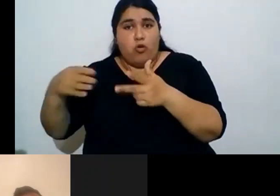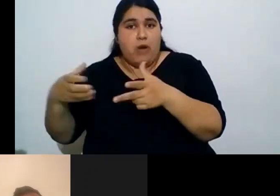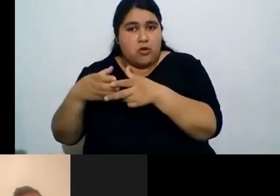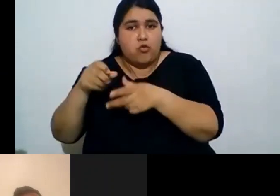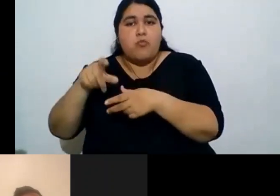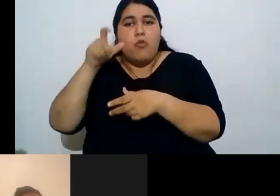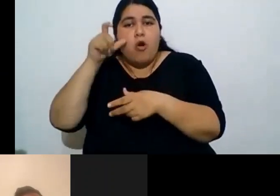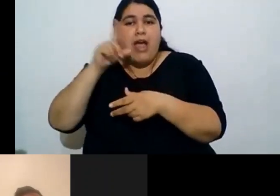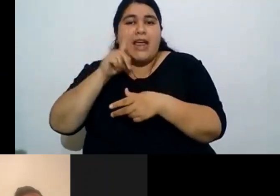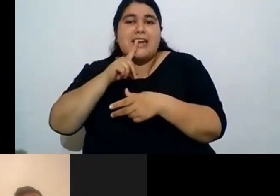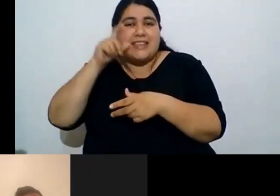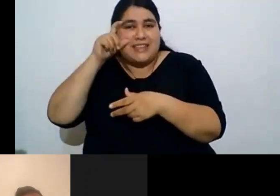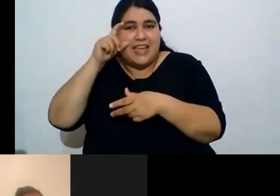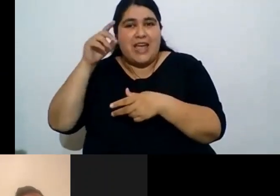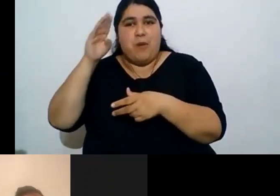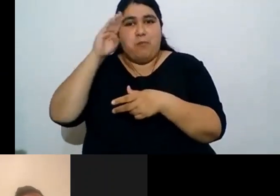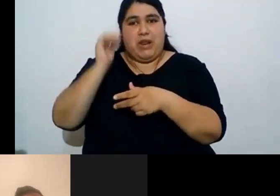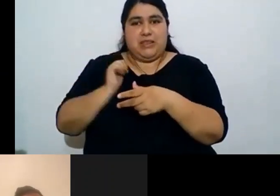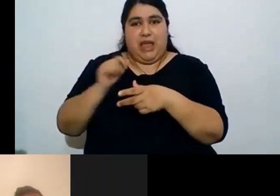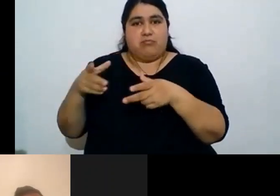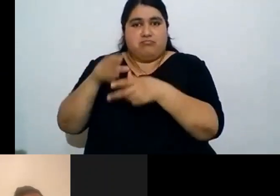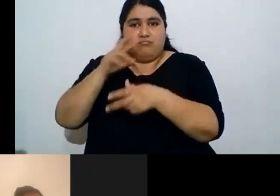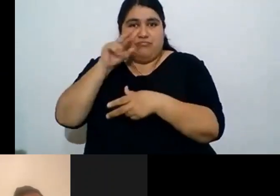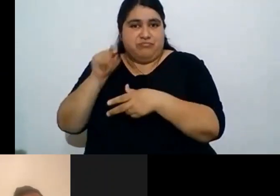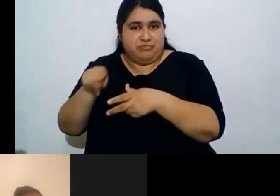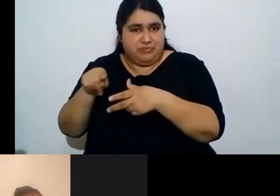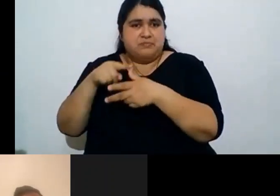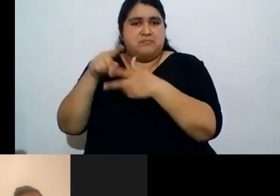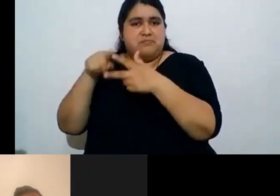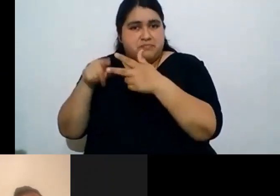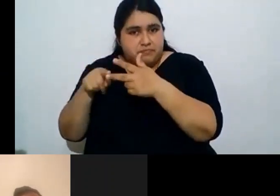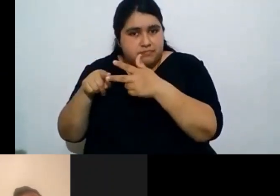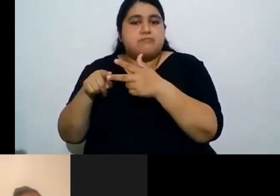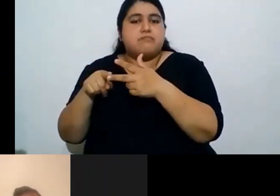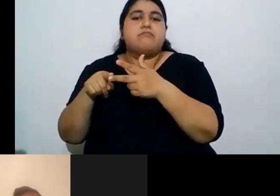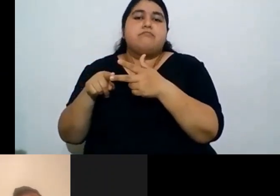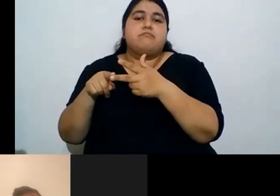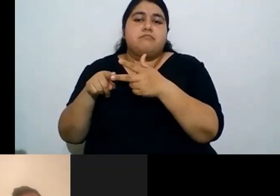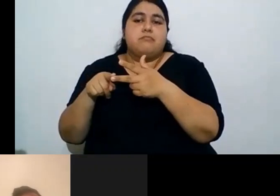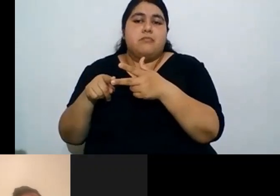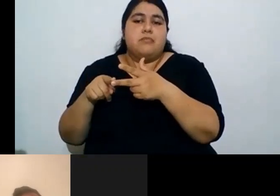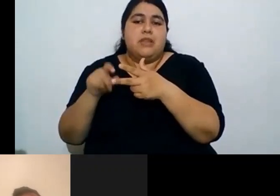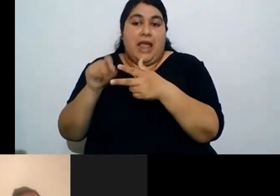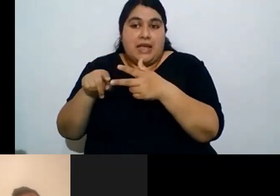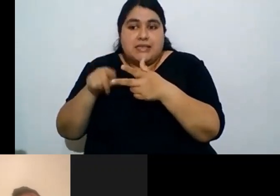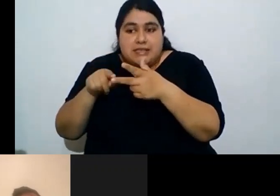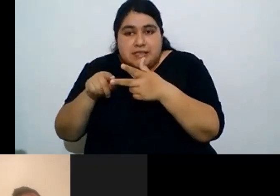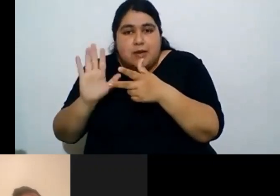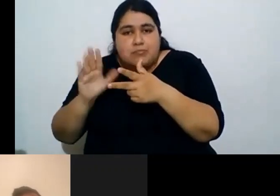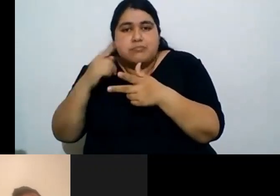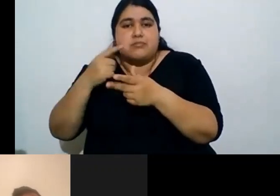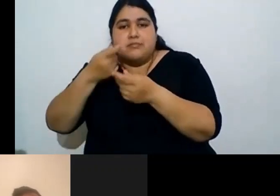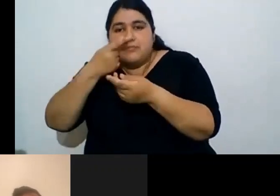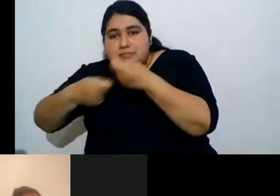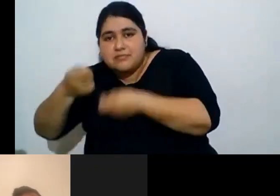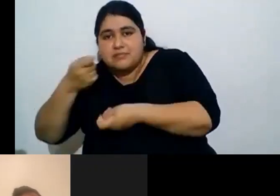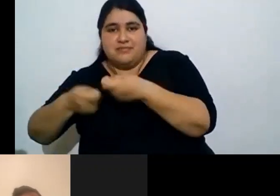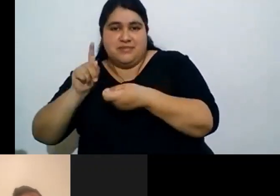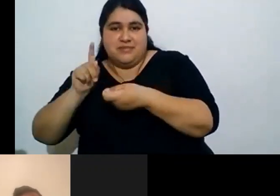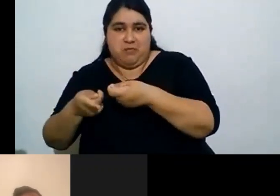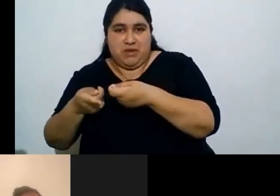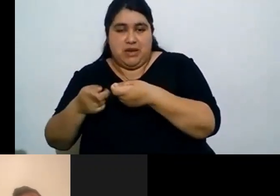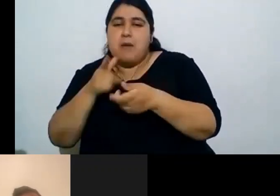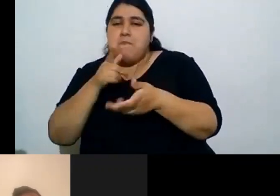élite militar, que termina siendo militarizado más bien, que termina siendo narcotraficante. Un fenómeno similar